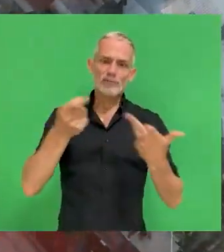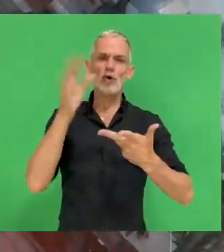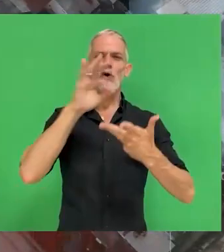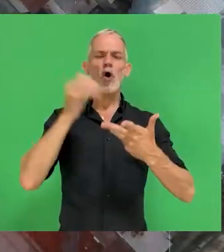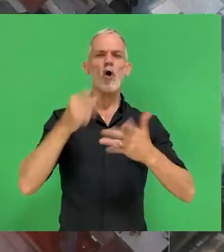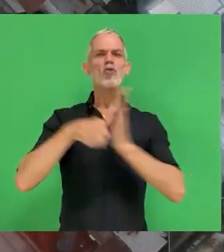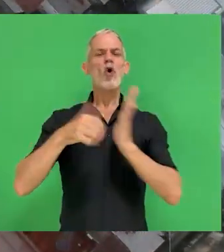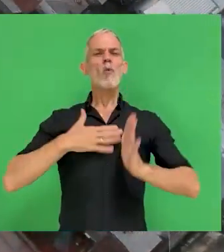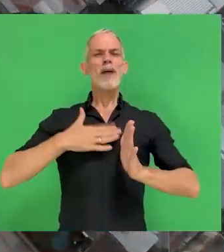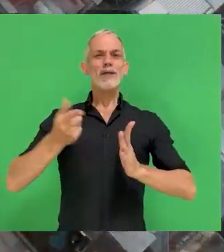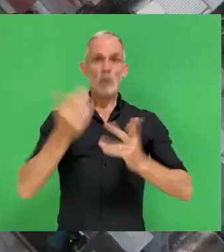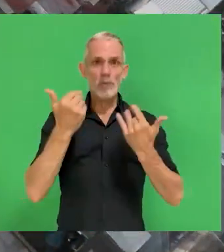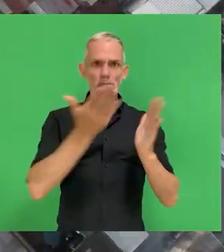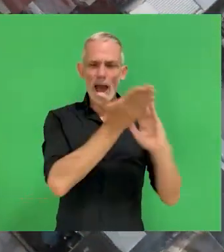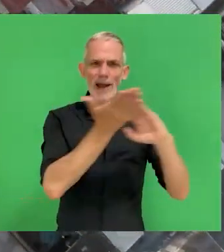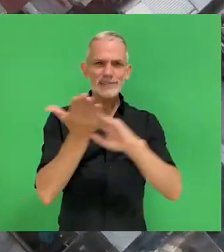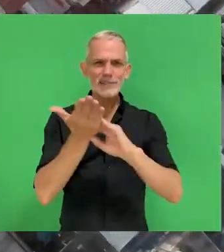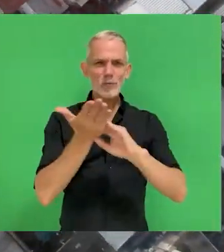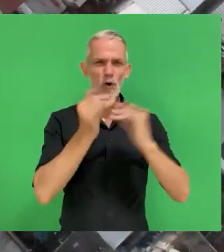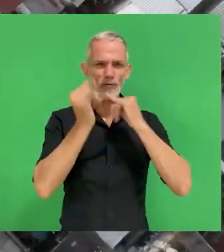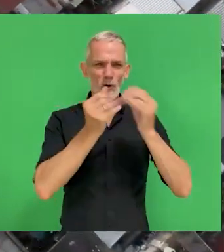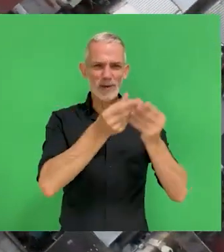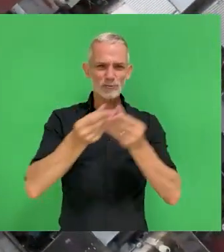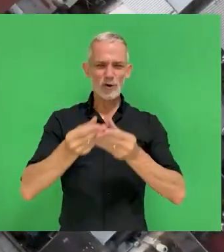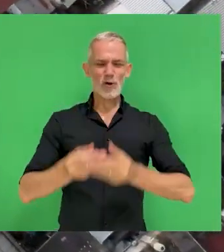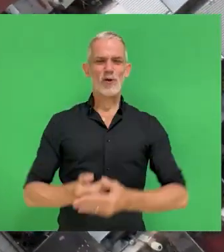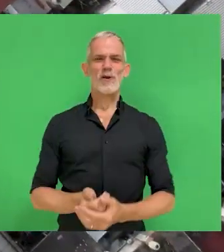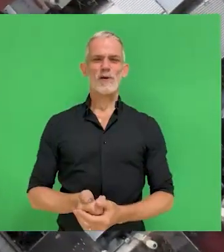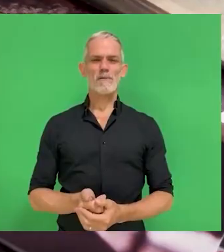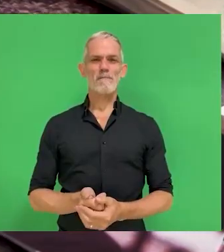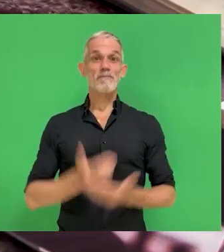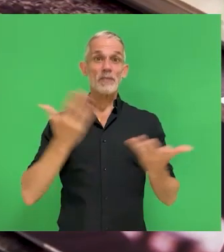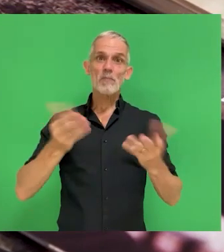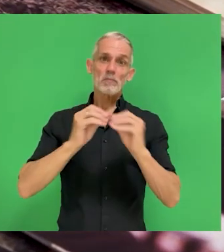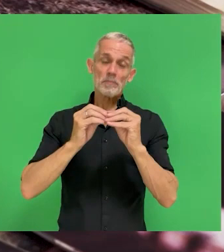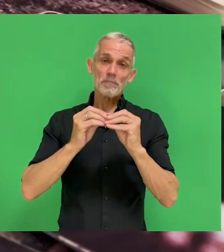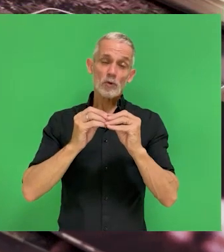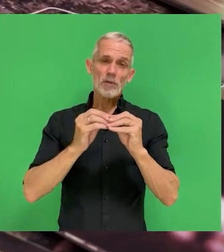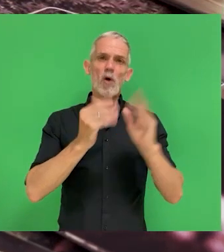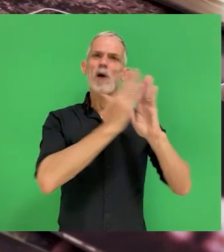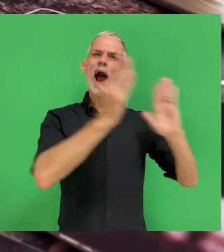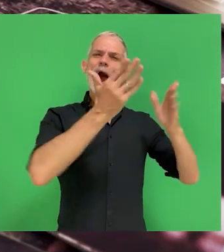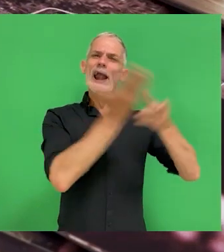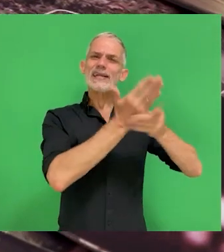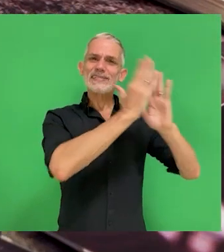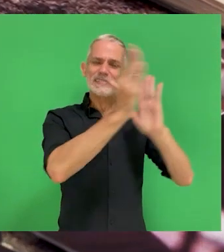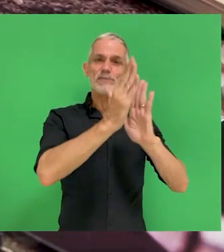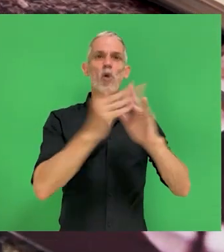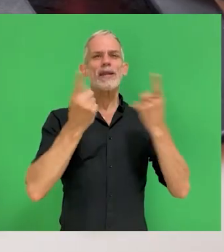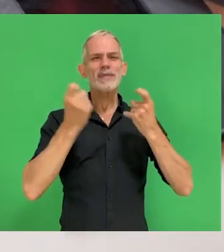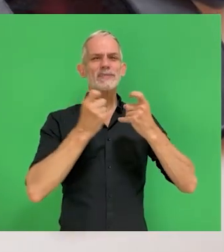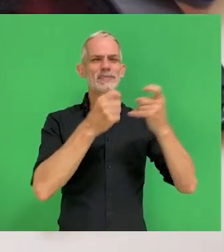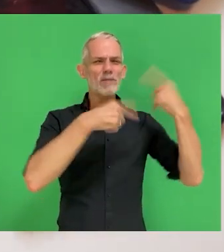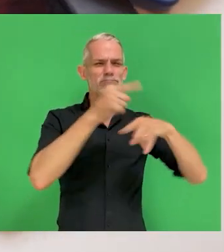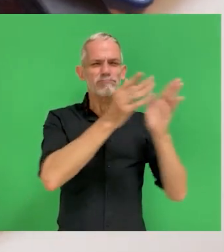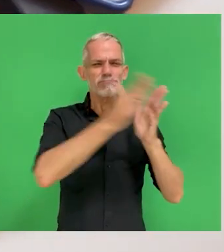una nacionalidad. Ciudad al amanecer, tomada desde el aire. Por este motivo, los archivos necesitan de una gestión,